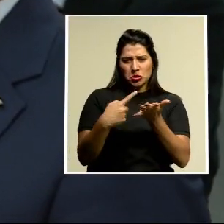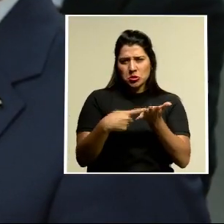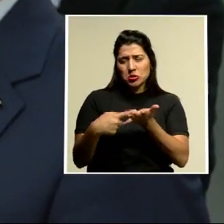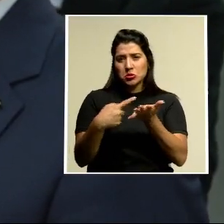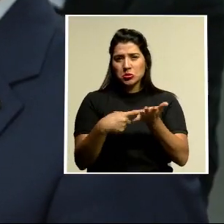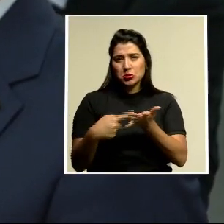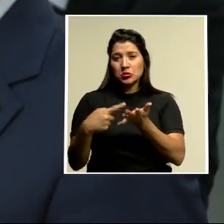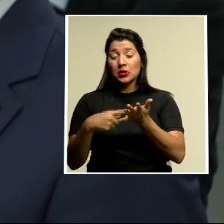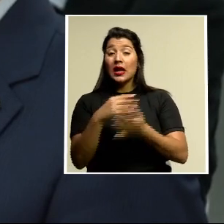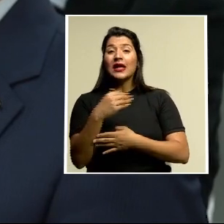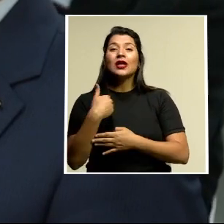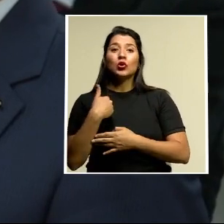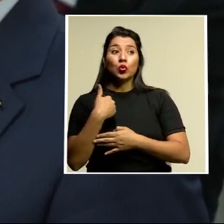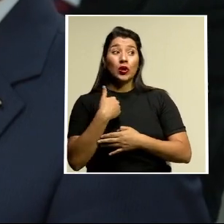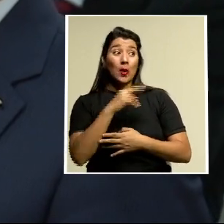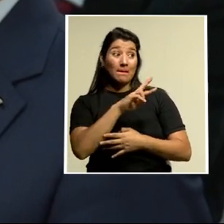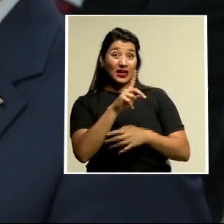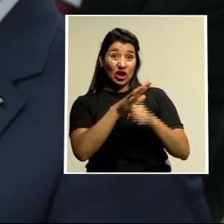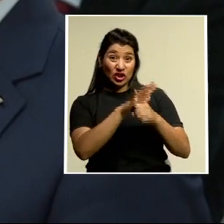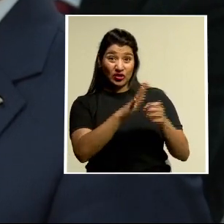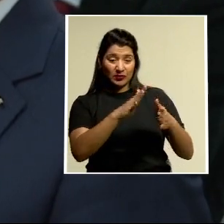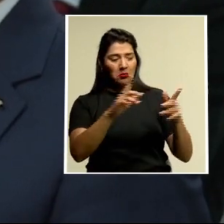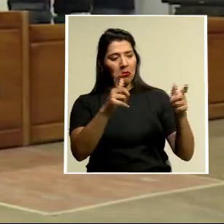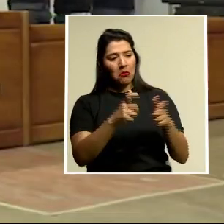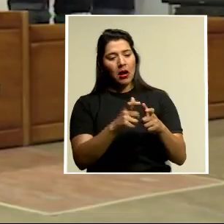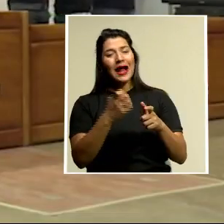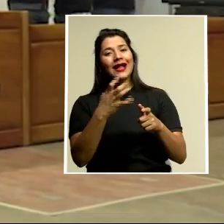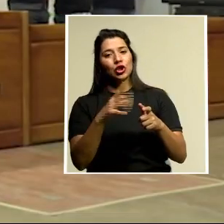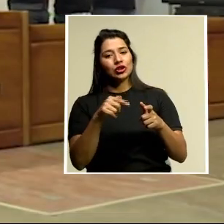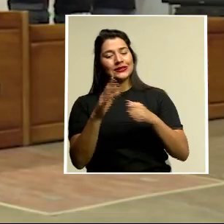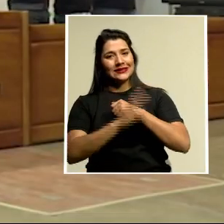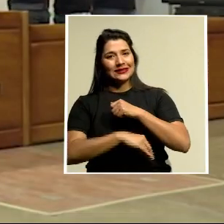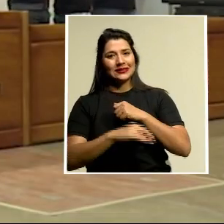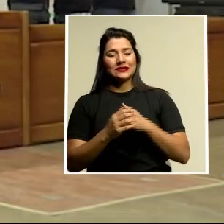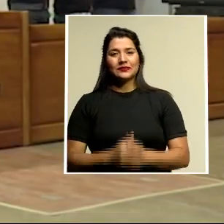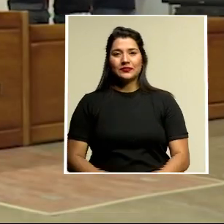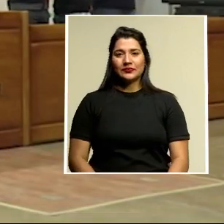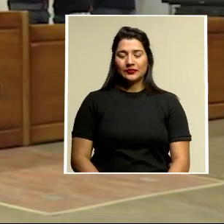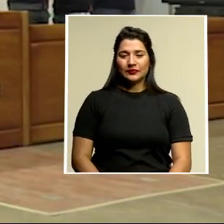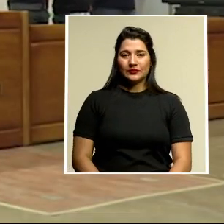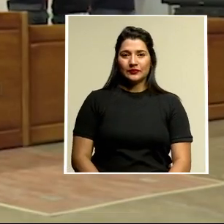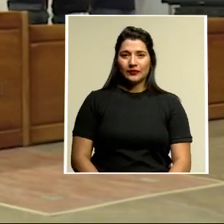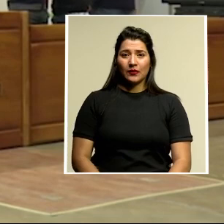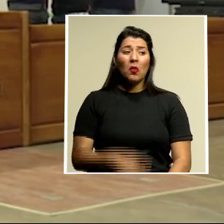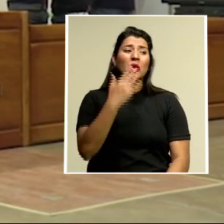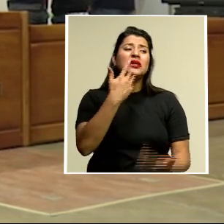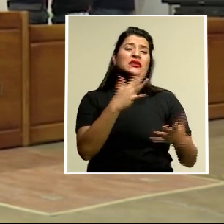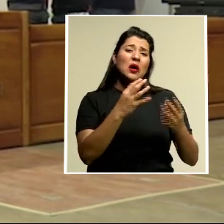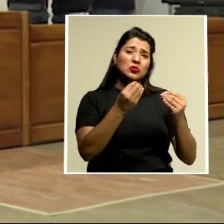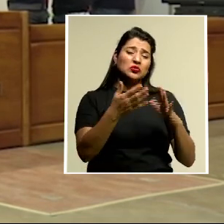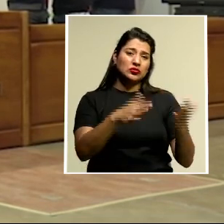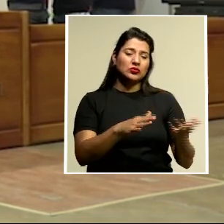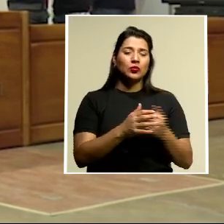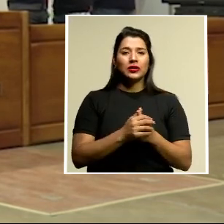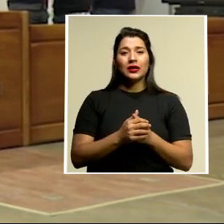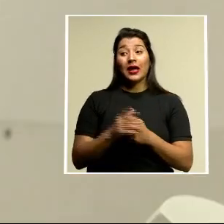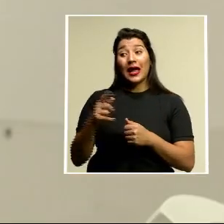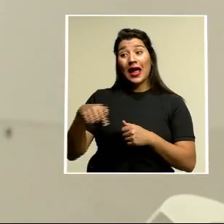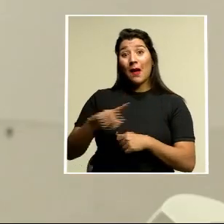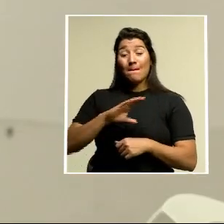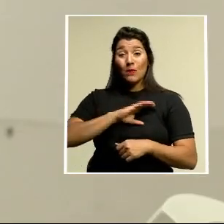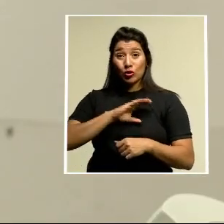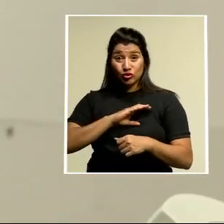quitar legitimidad a este gobierno. De todas formas, cree que no hay posibilidad de cambio si en la negociación no se